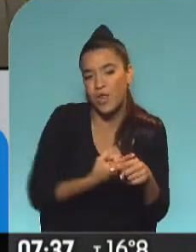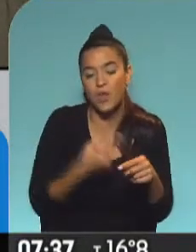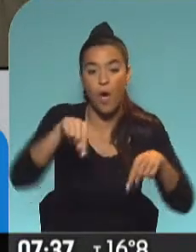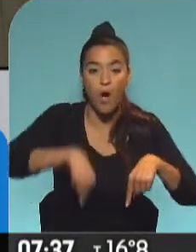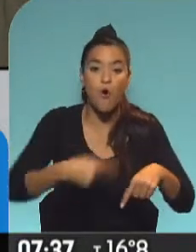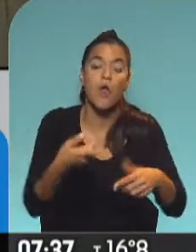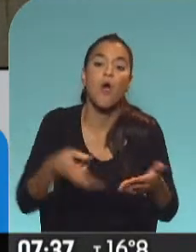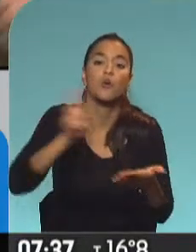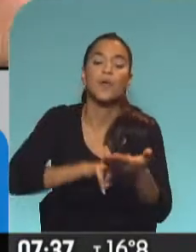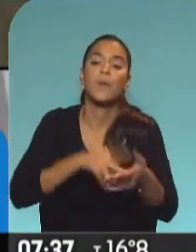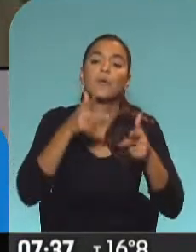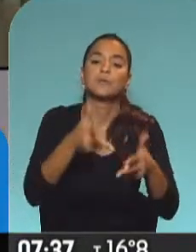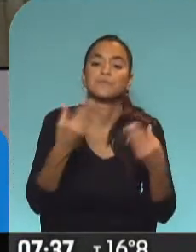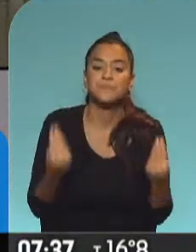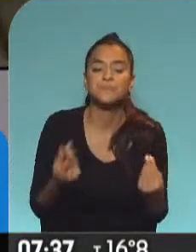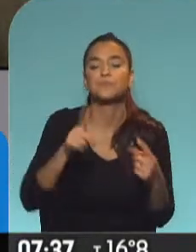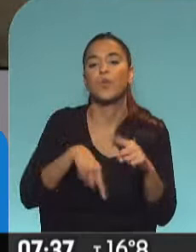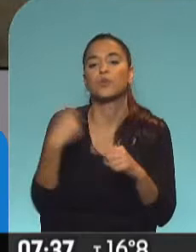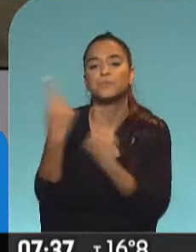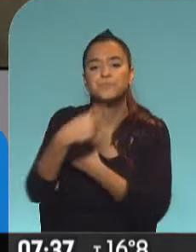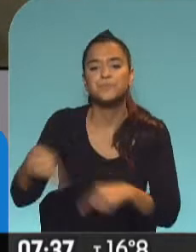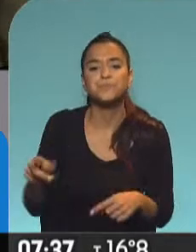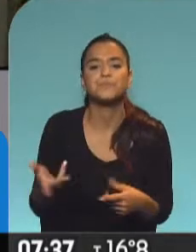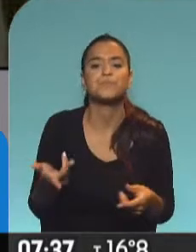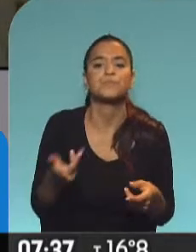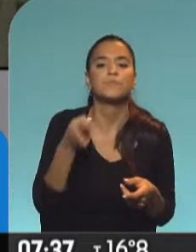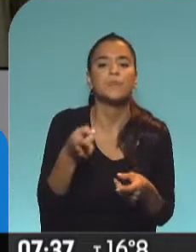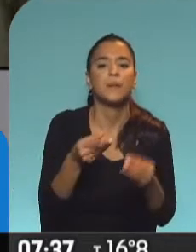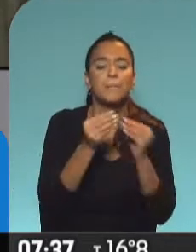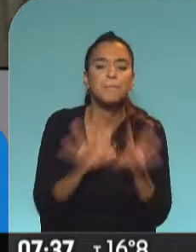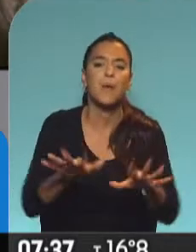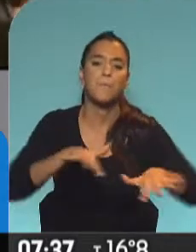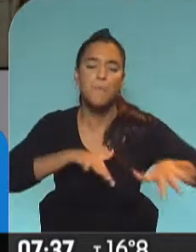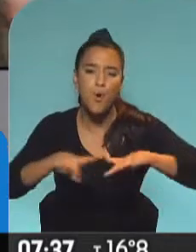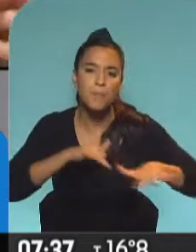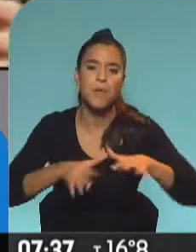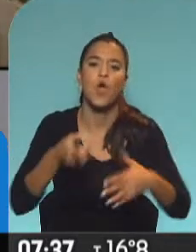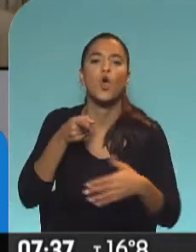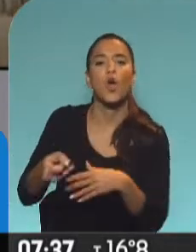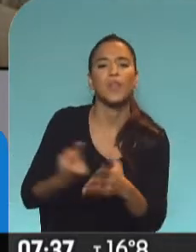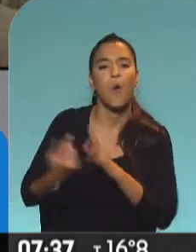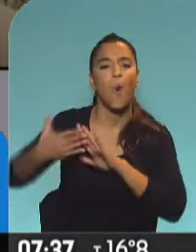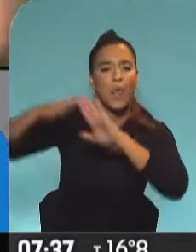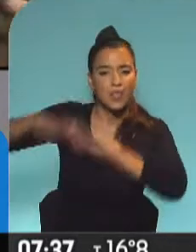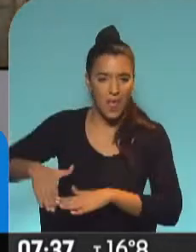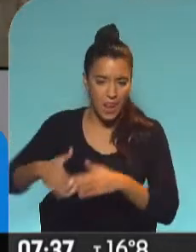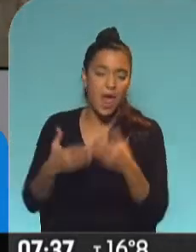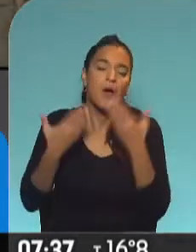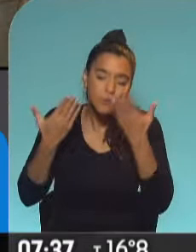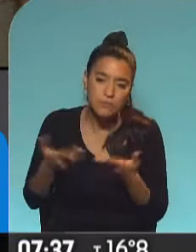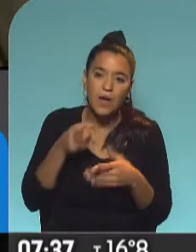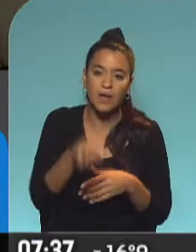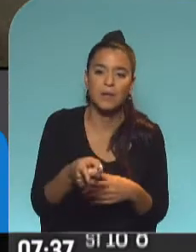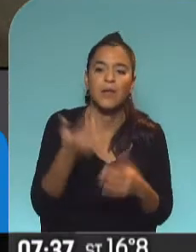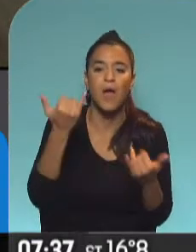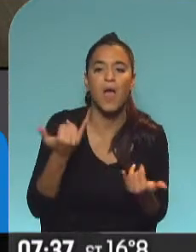ejemplo, volvió a salir esto junto con otras cosas cuando empiezan los movimientos más anti-cuarentena, ¿no? Justamente empieza como a haber